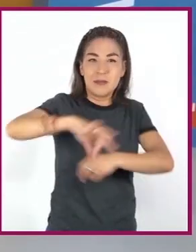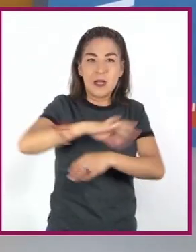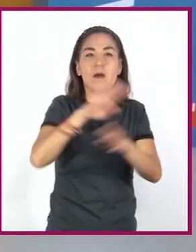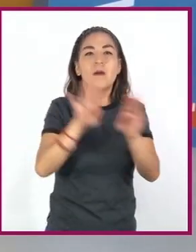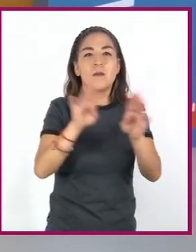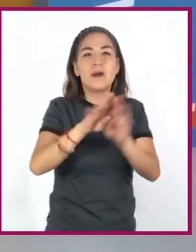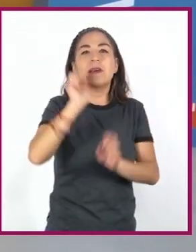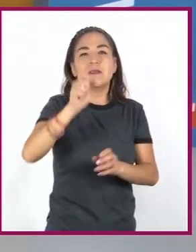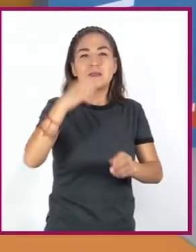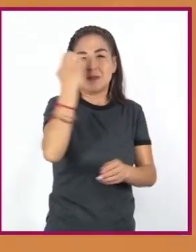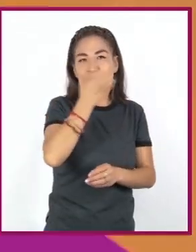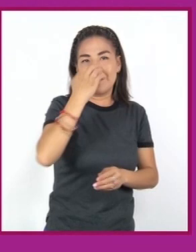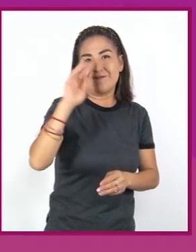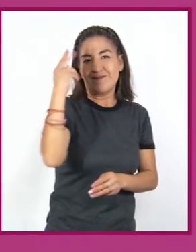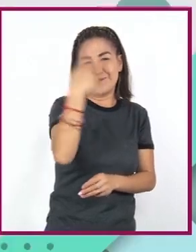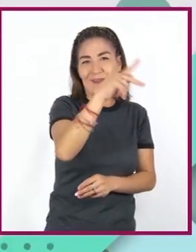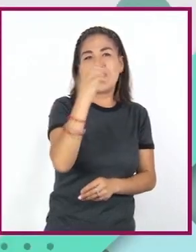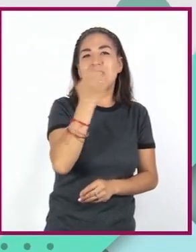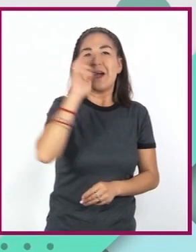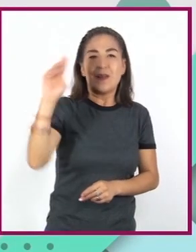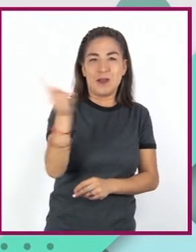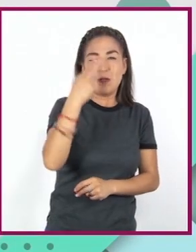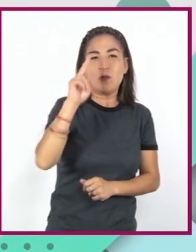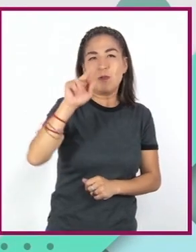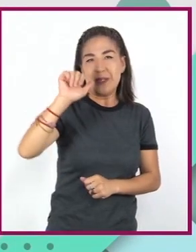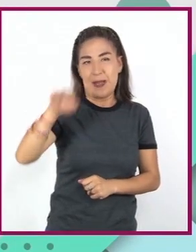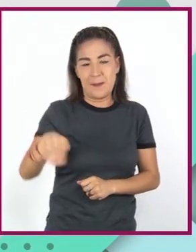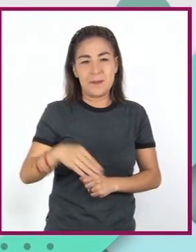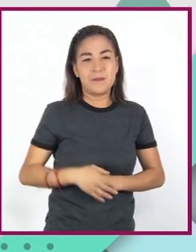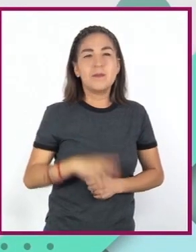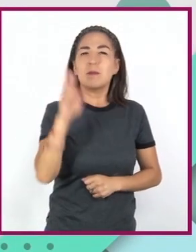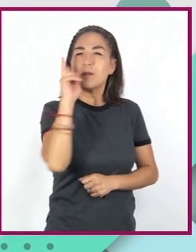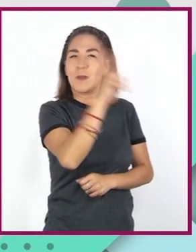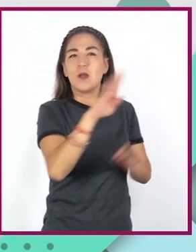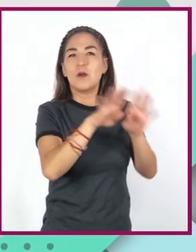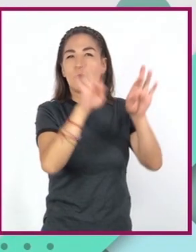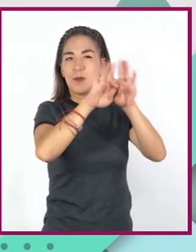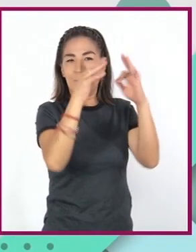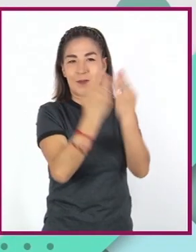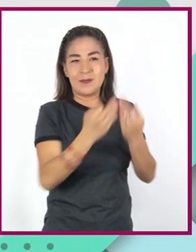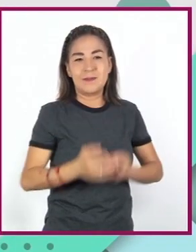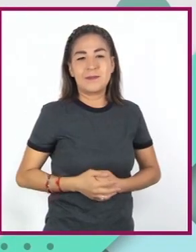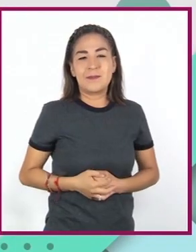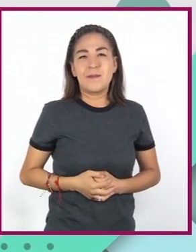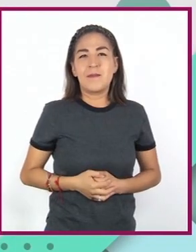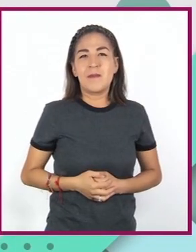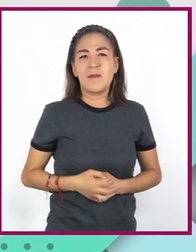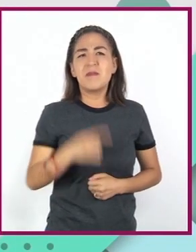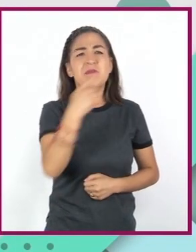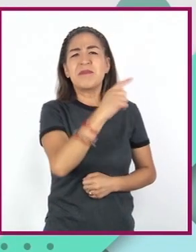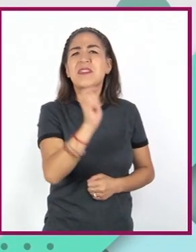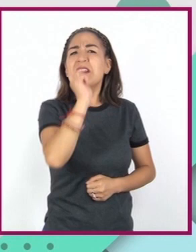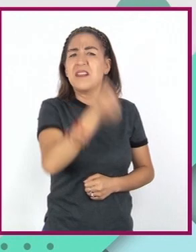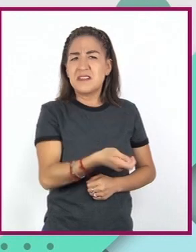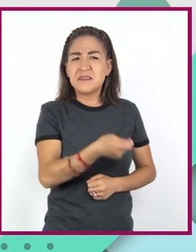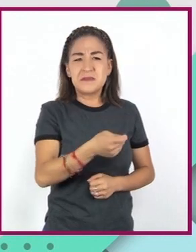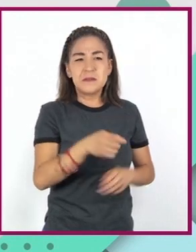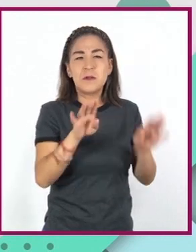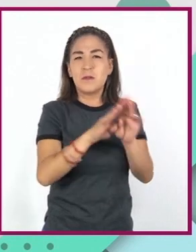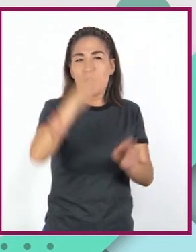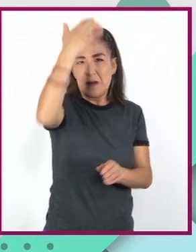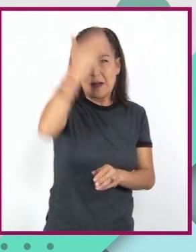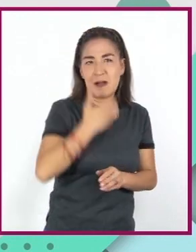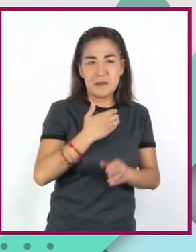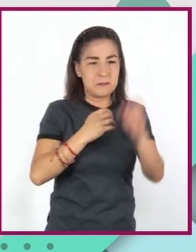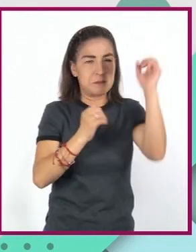Torre de Rectoría de la UNAM. Observen la forma de la Torre de Rectoría. ¿Qué forma tiene sus caras laterales y su